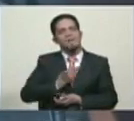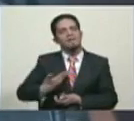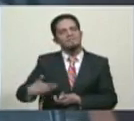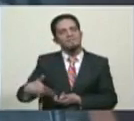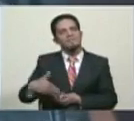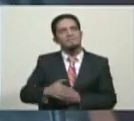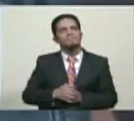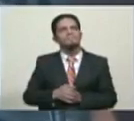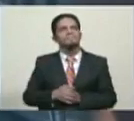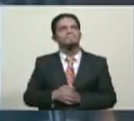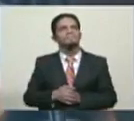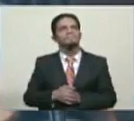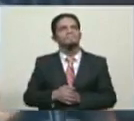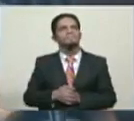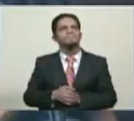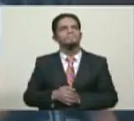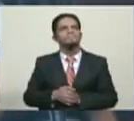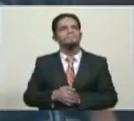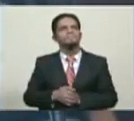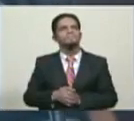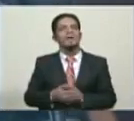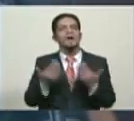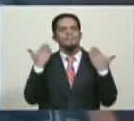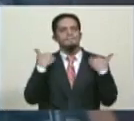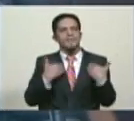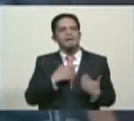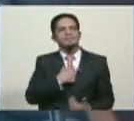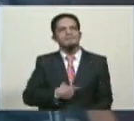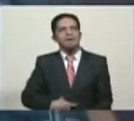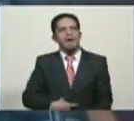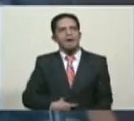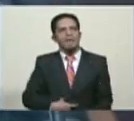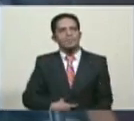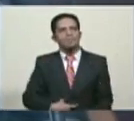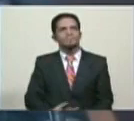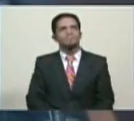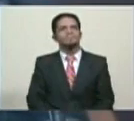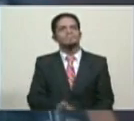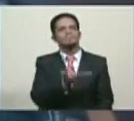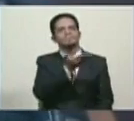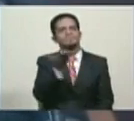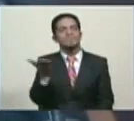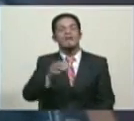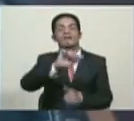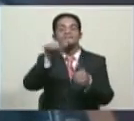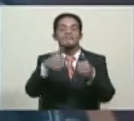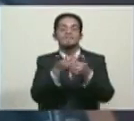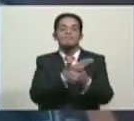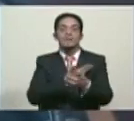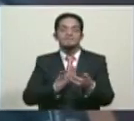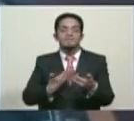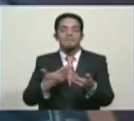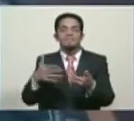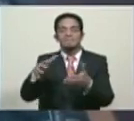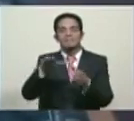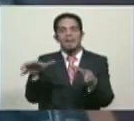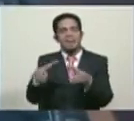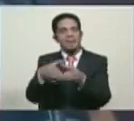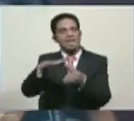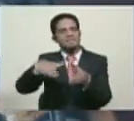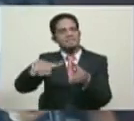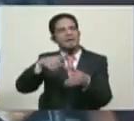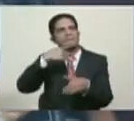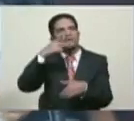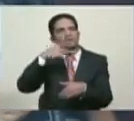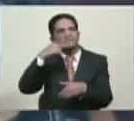Magistrados eméritos de nuestro máximo tribunal. Magistrado Marco Medina Salas, vicepresidente de la Sala Político-Administrativa